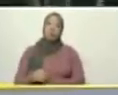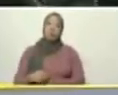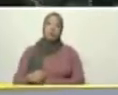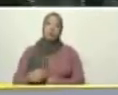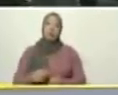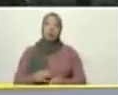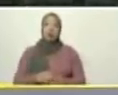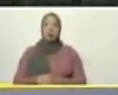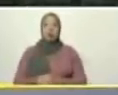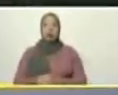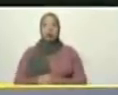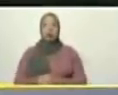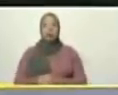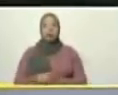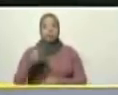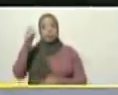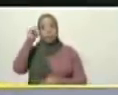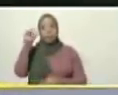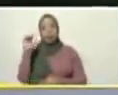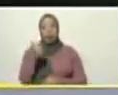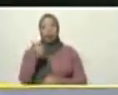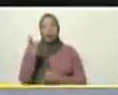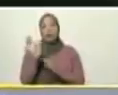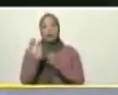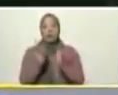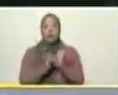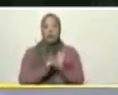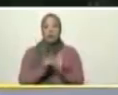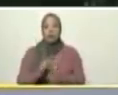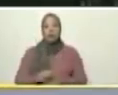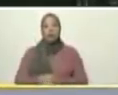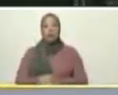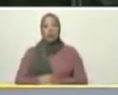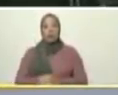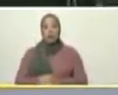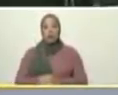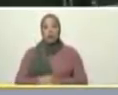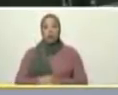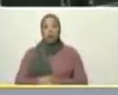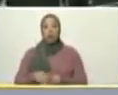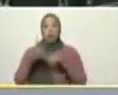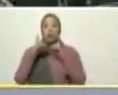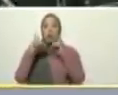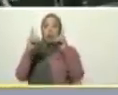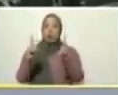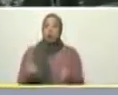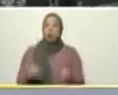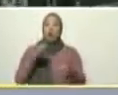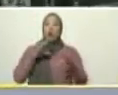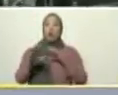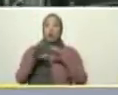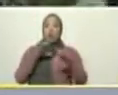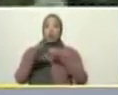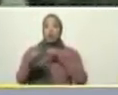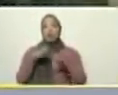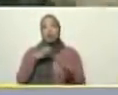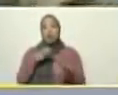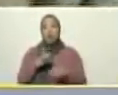el día 12 de abril fue un día decisivo en la comunicación